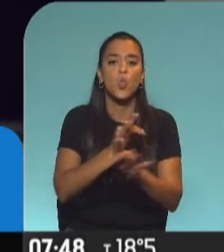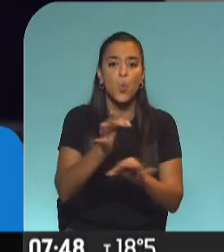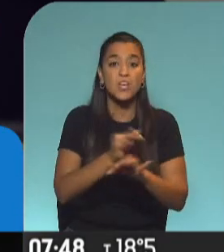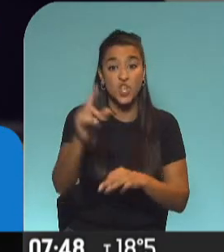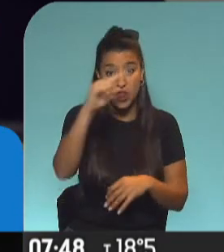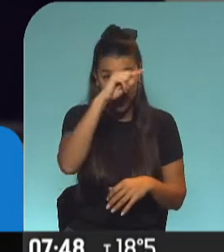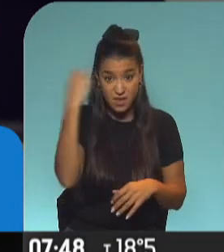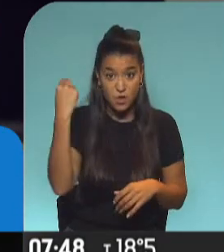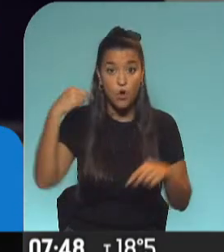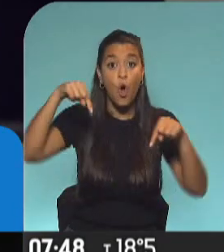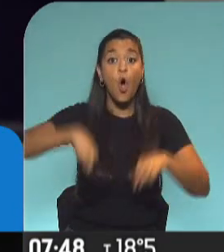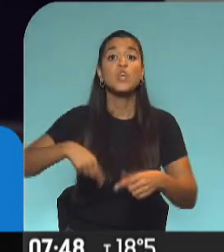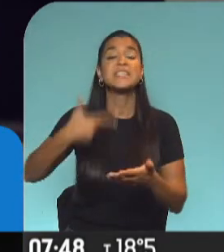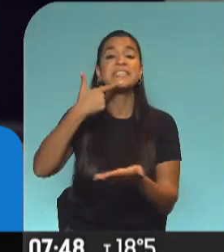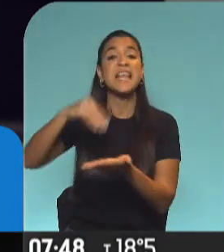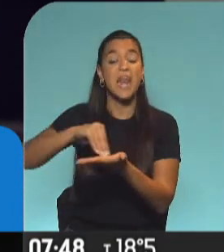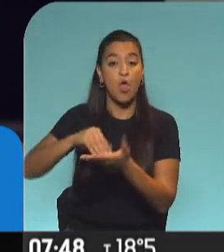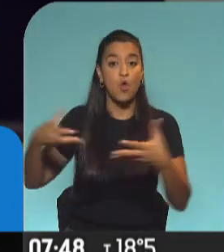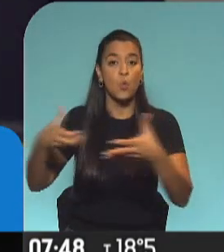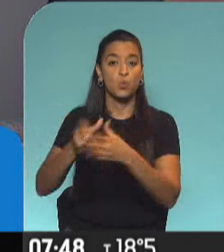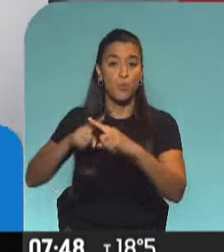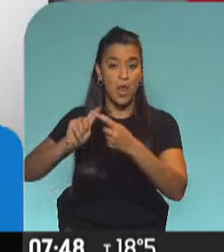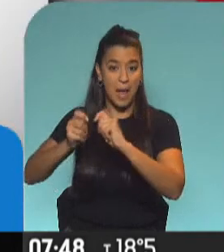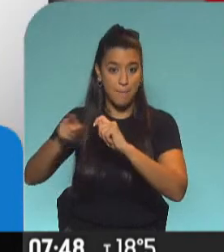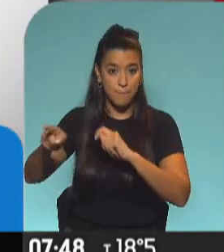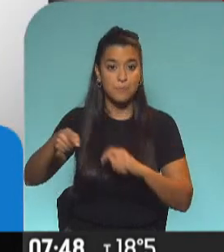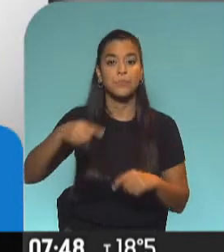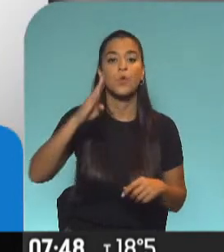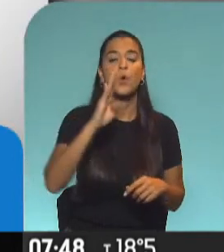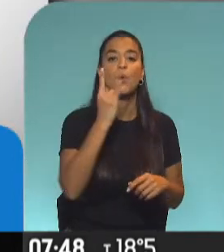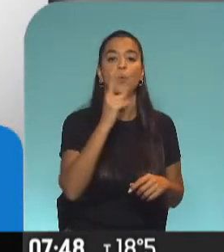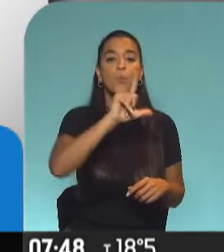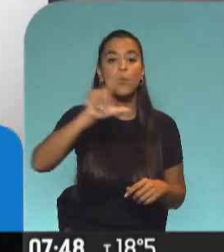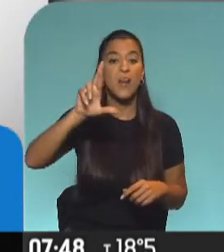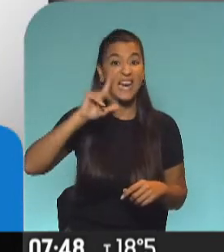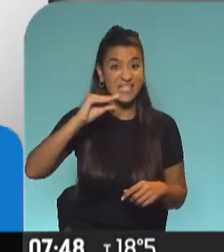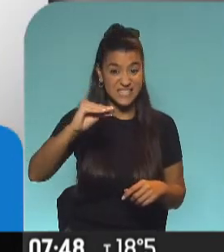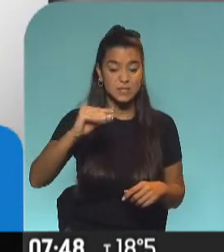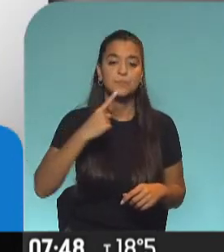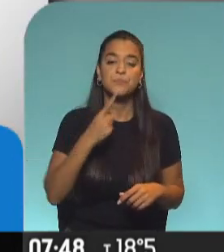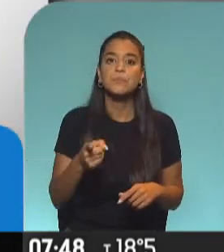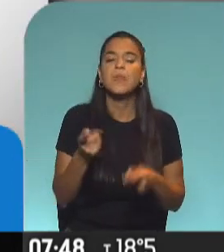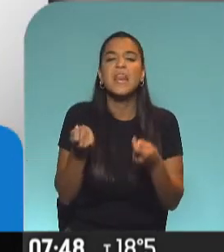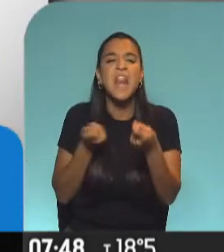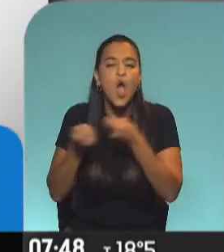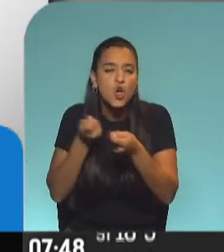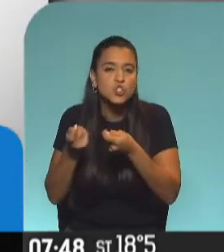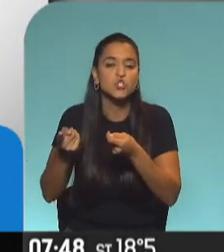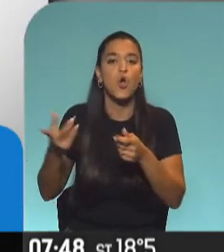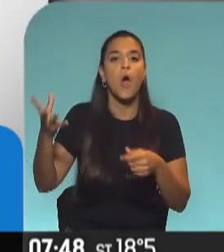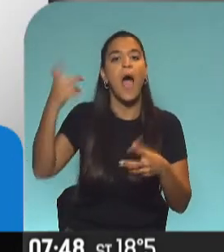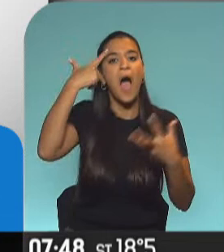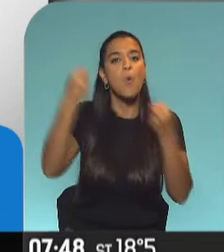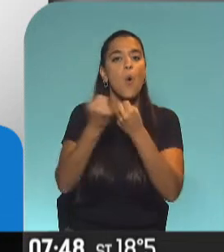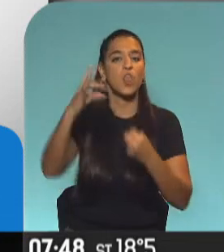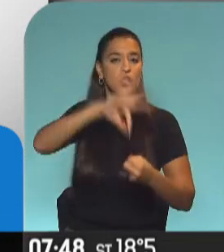la Nación, hoy senador nacional de Juntos por el Cambio, Esteban Bullrich, quien negociaba además las paritarias con los